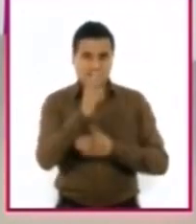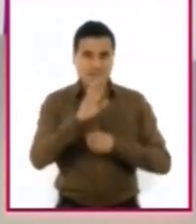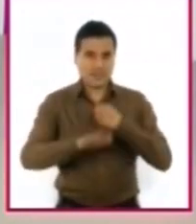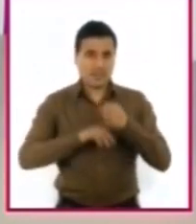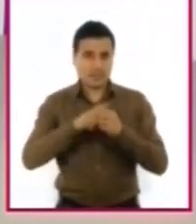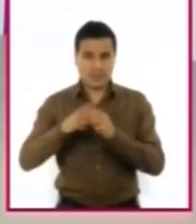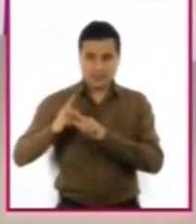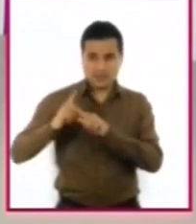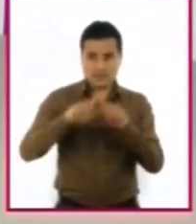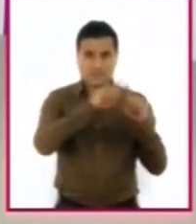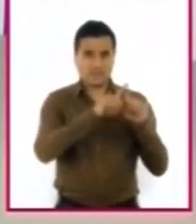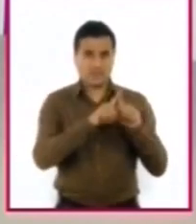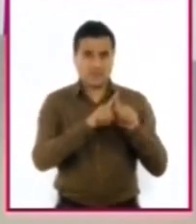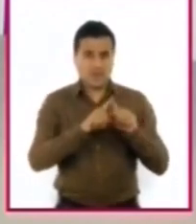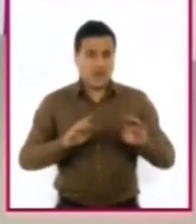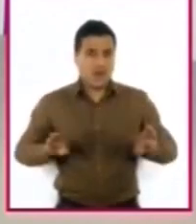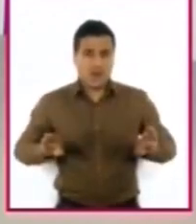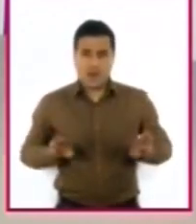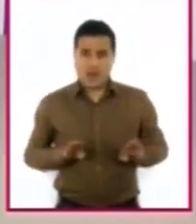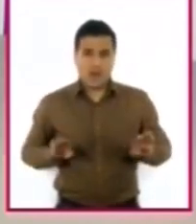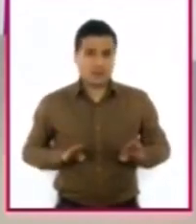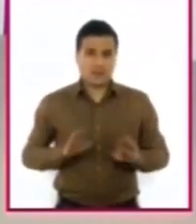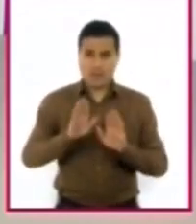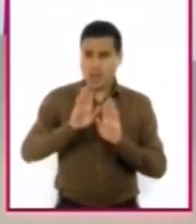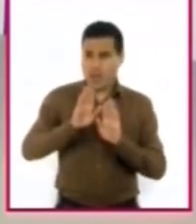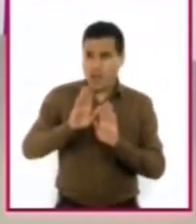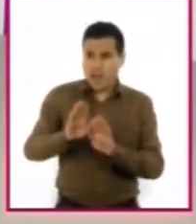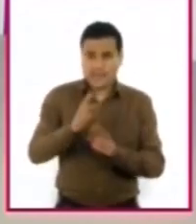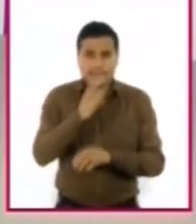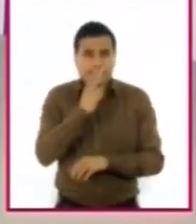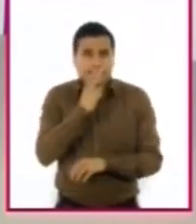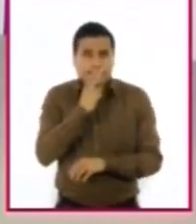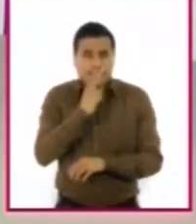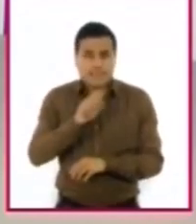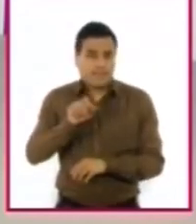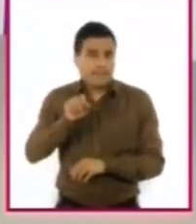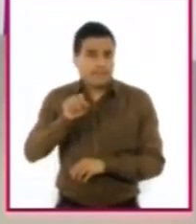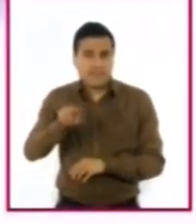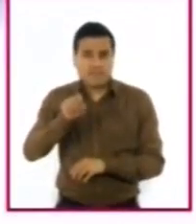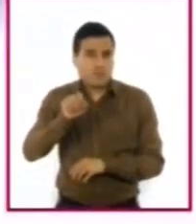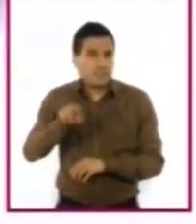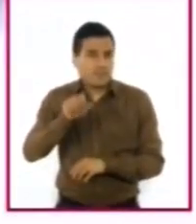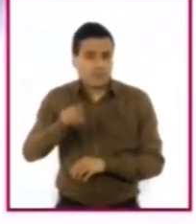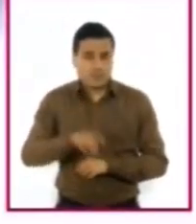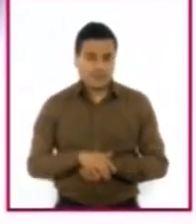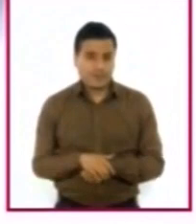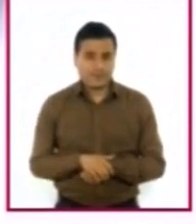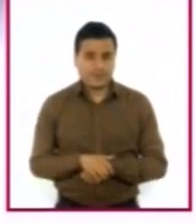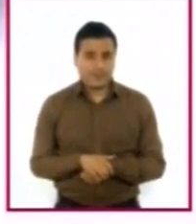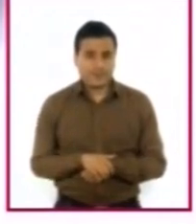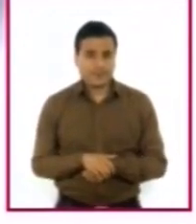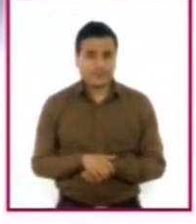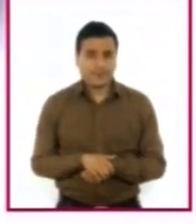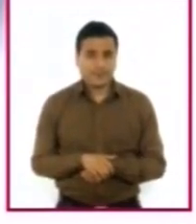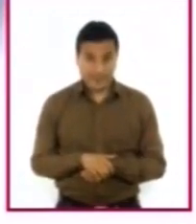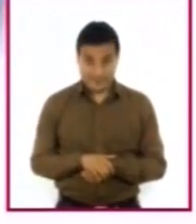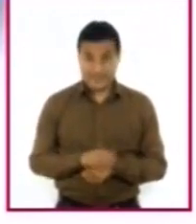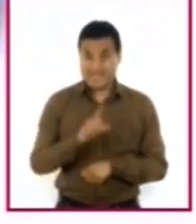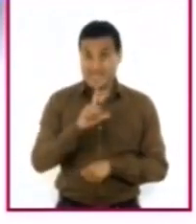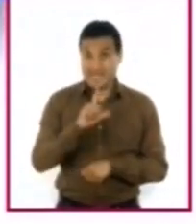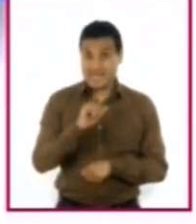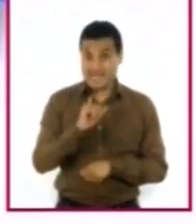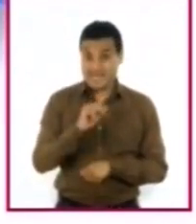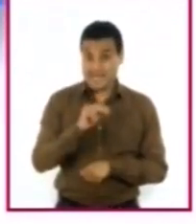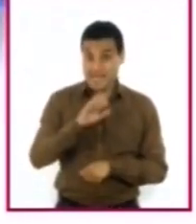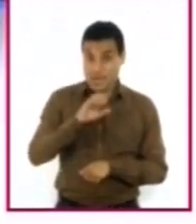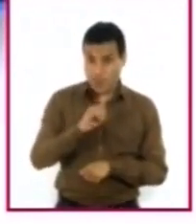y que sus características estaban tal y como se había dado en la creación. Aunque Linné aceptaba que